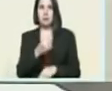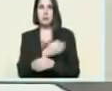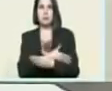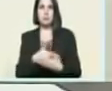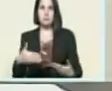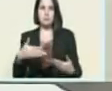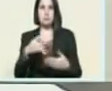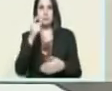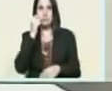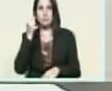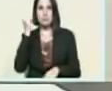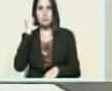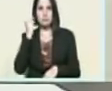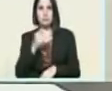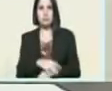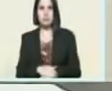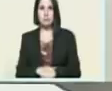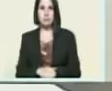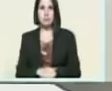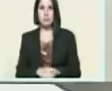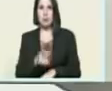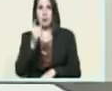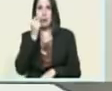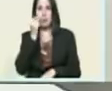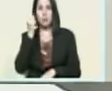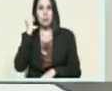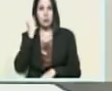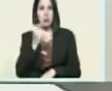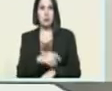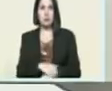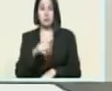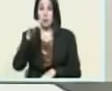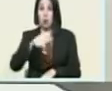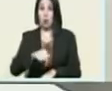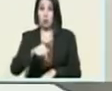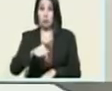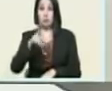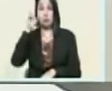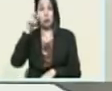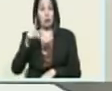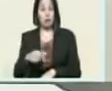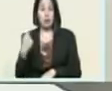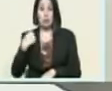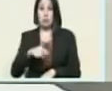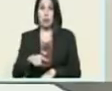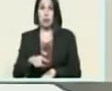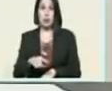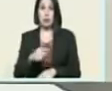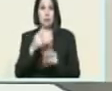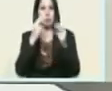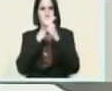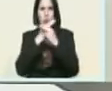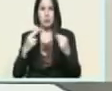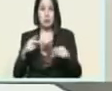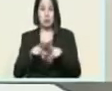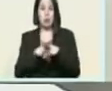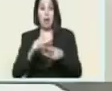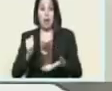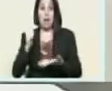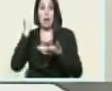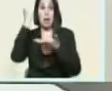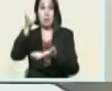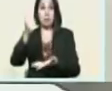por ahí, de hombres y mujeres, hoy por hoy lo tienen. Así que los CLAP tienen su